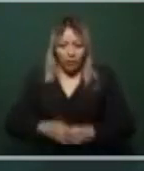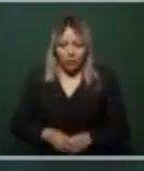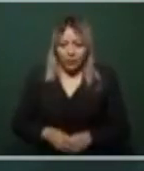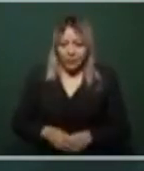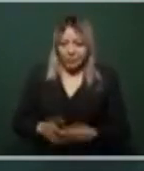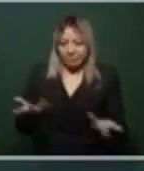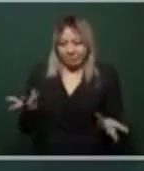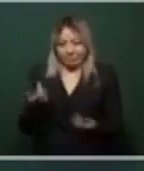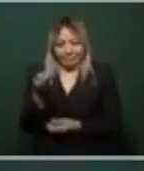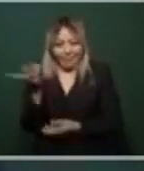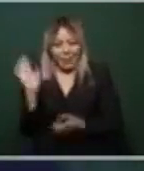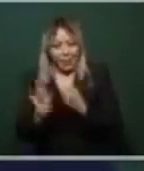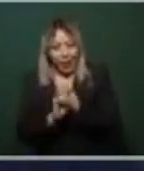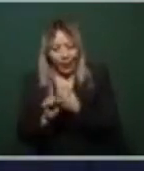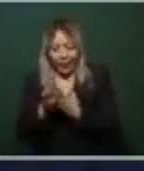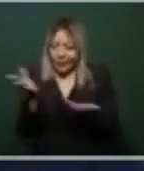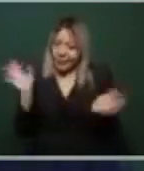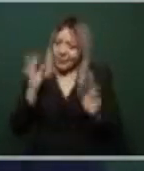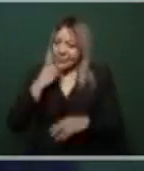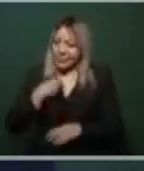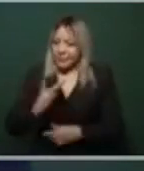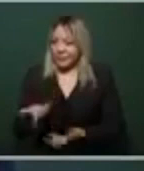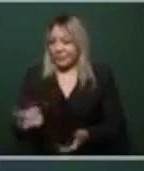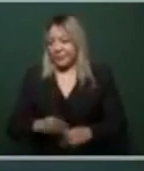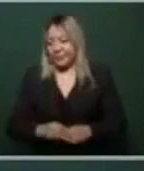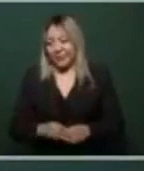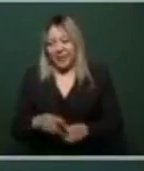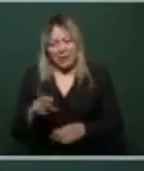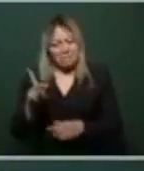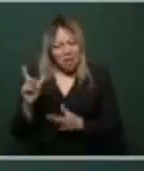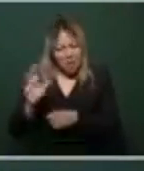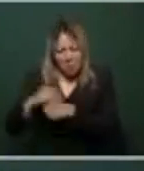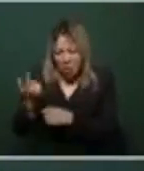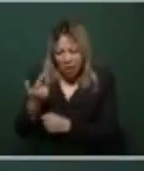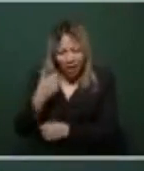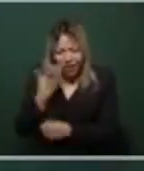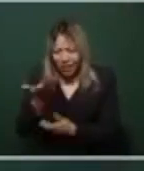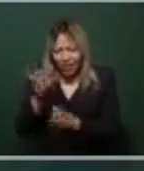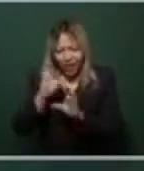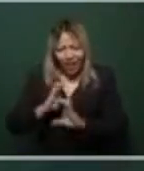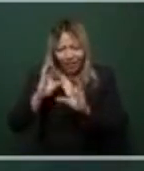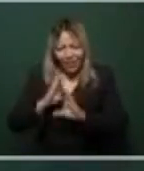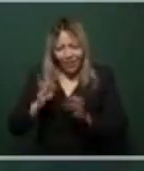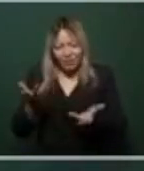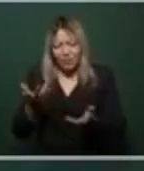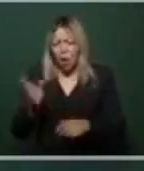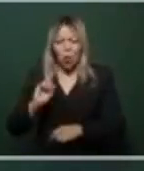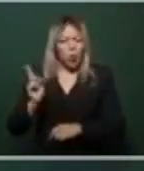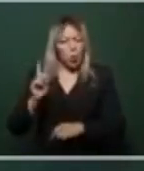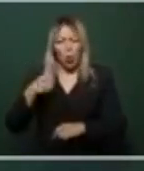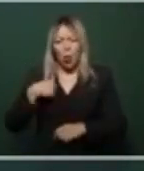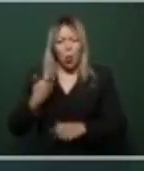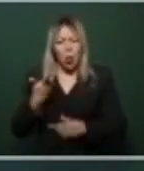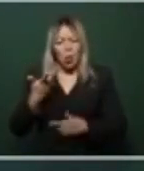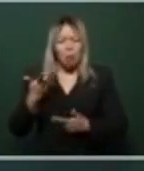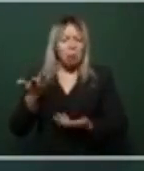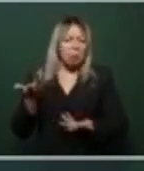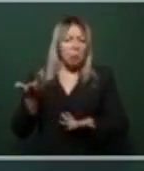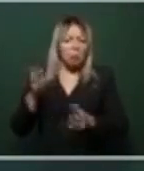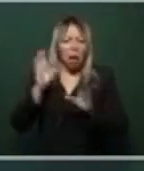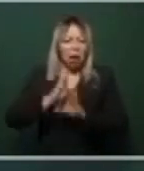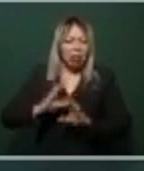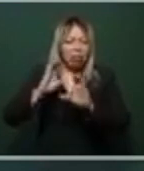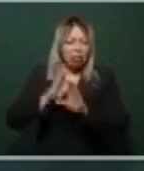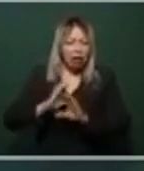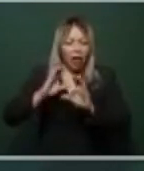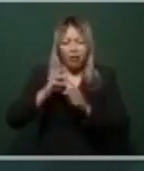Si ese es el problema. ¿Mande? Si había alguna razón en especial. No, es que siempre lo canto, cada vez